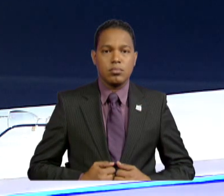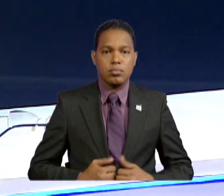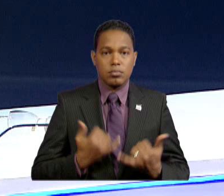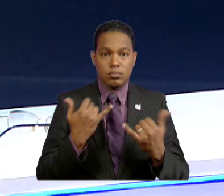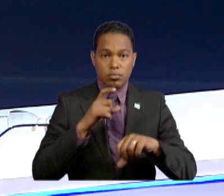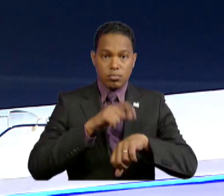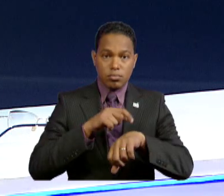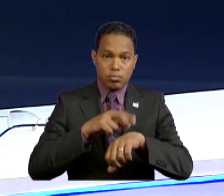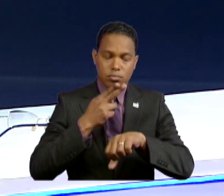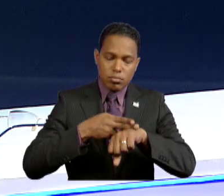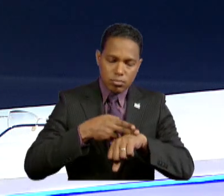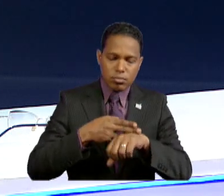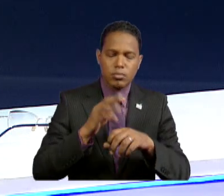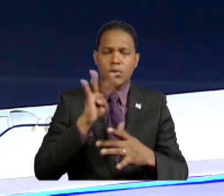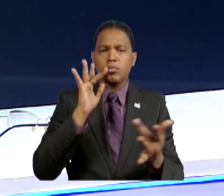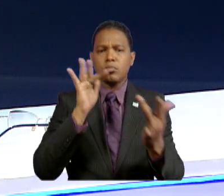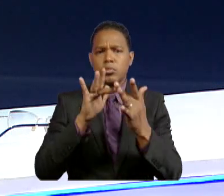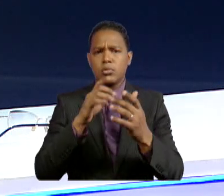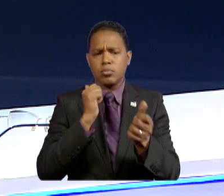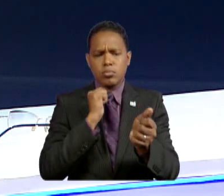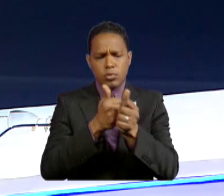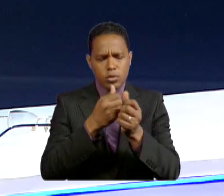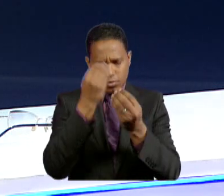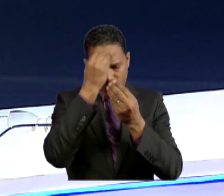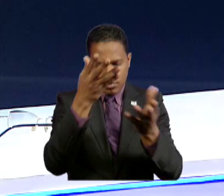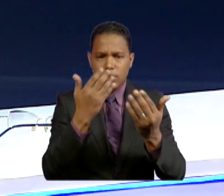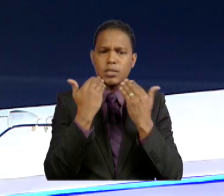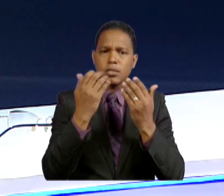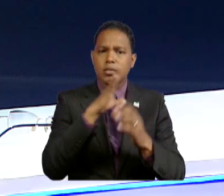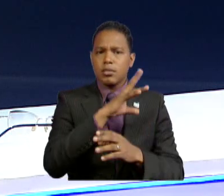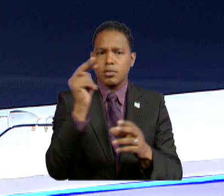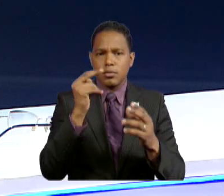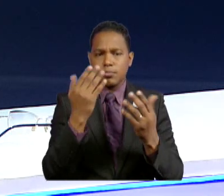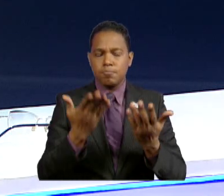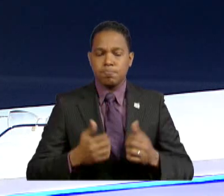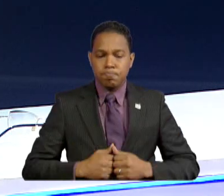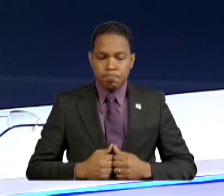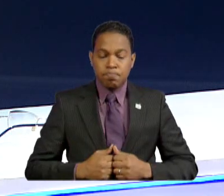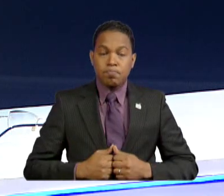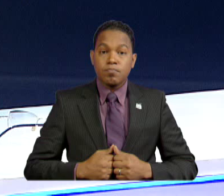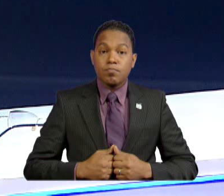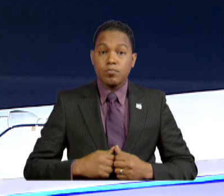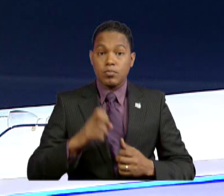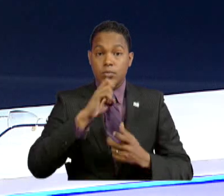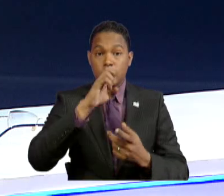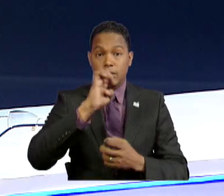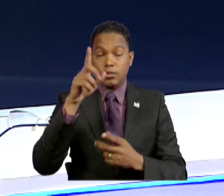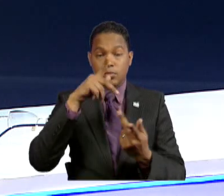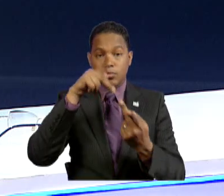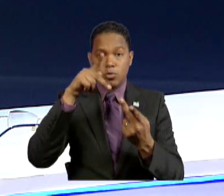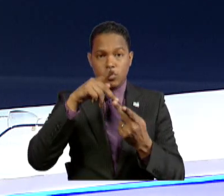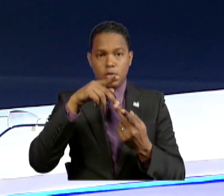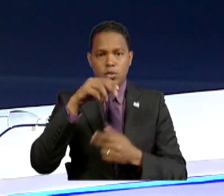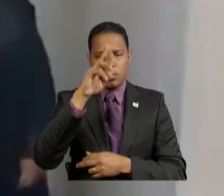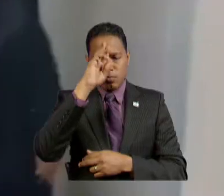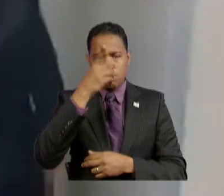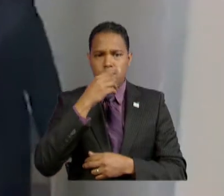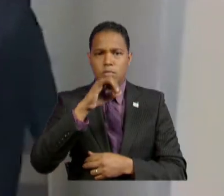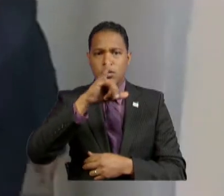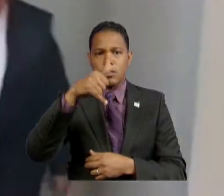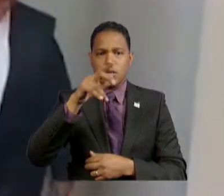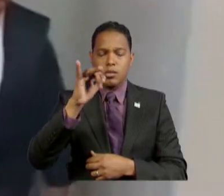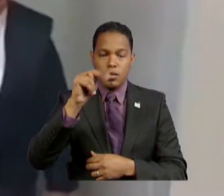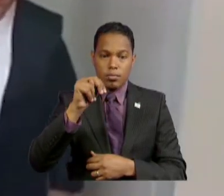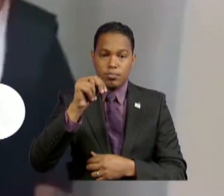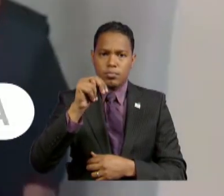A esta hora de la tarde, el 4 conecta con una actualización informativa gracias a Central de Noticias. El ex procurador general de la República, Jean Alain Rodríguez,